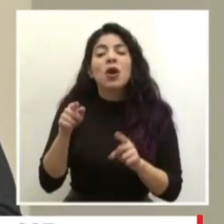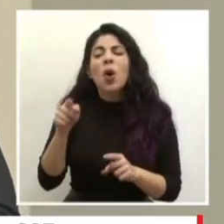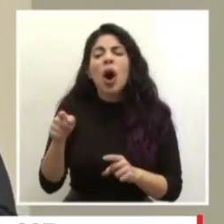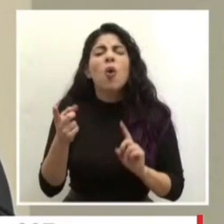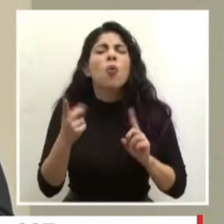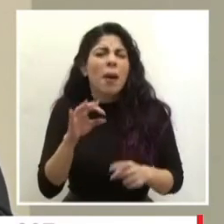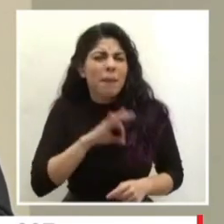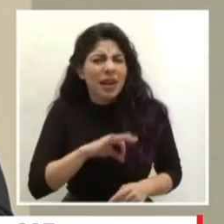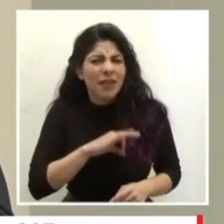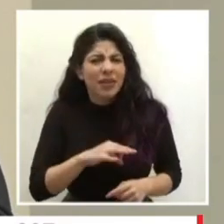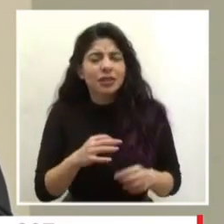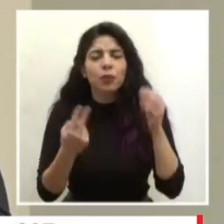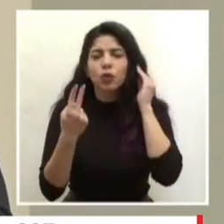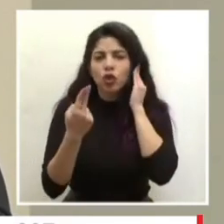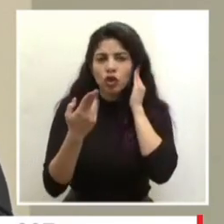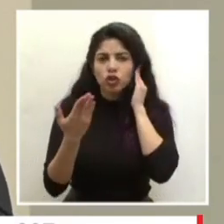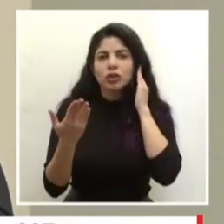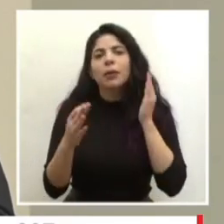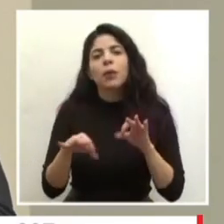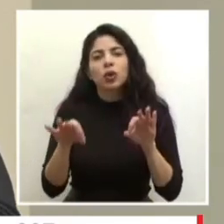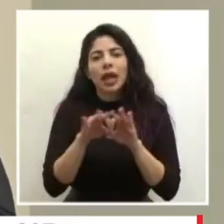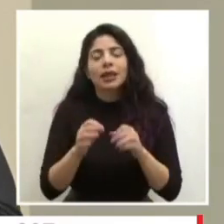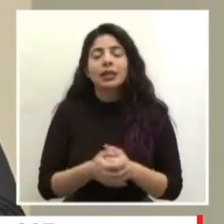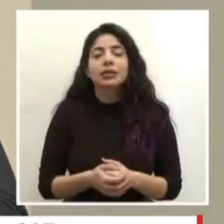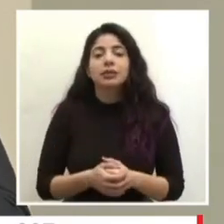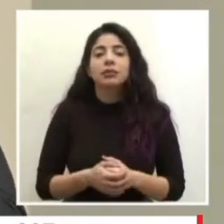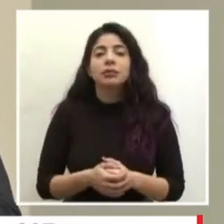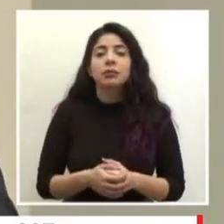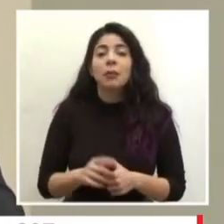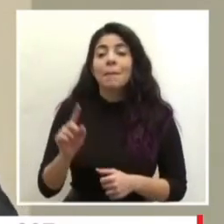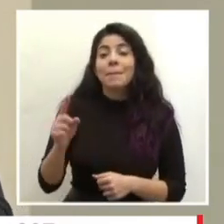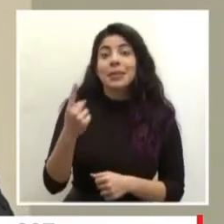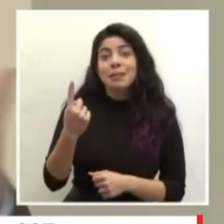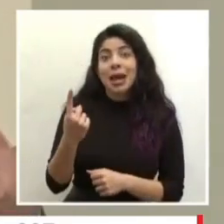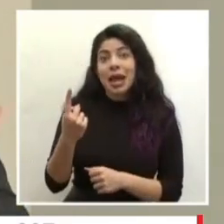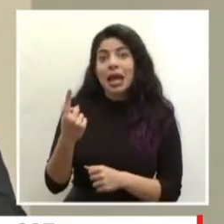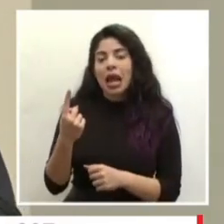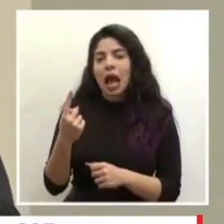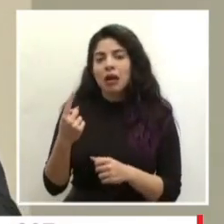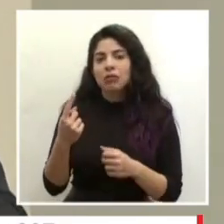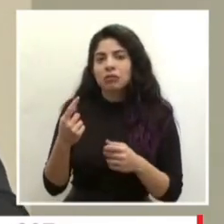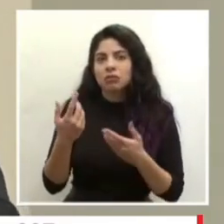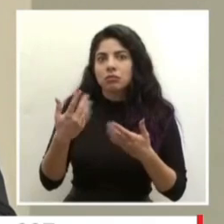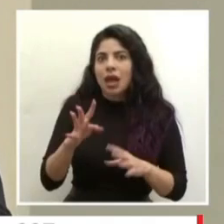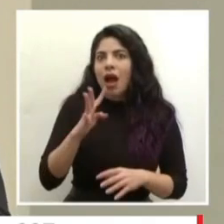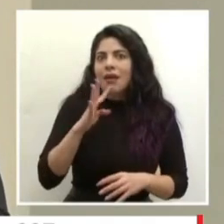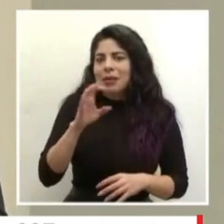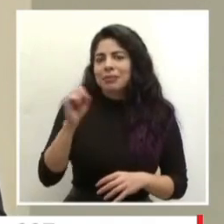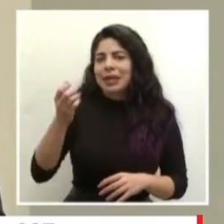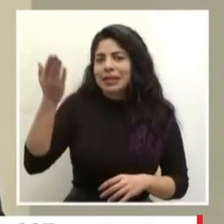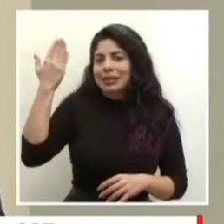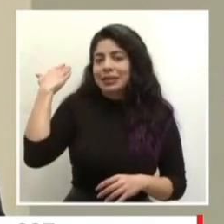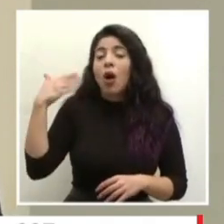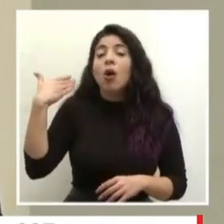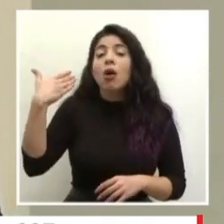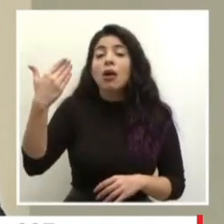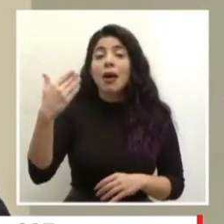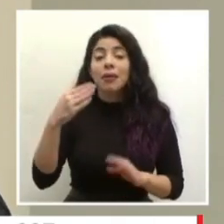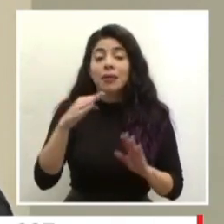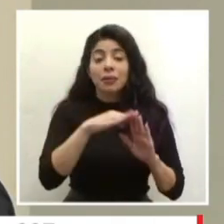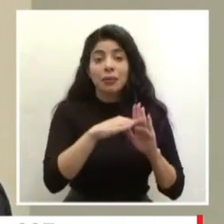obtiene? Se obtienen al menos dos cosas que son muy importantes. Una, que era objetivo, que hablamos meses atrás, cuando se implementaron